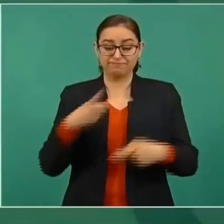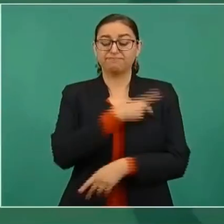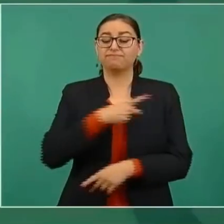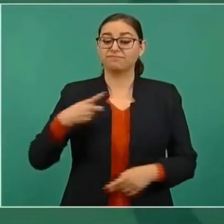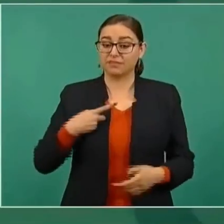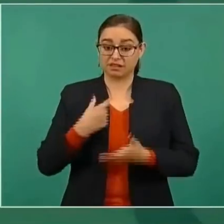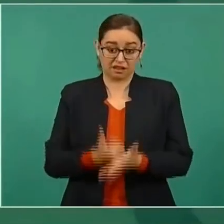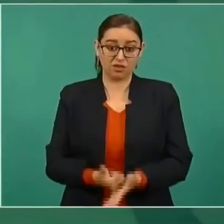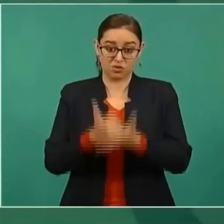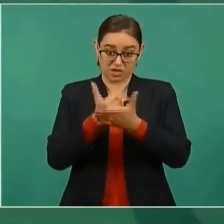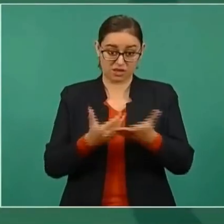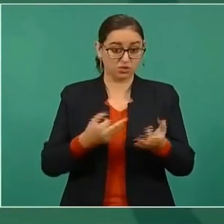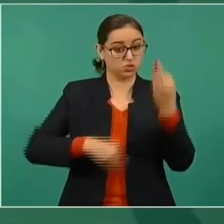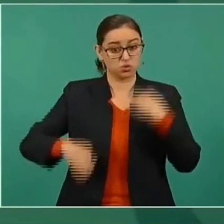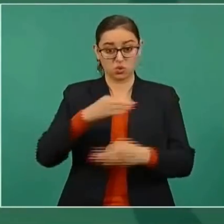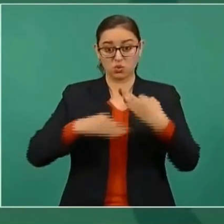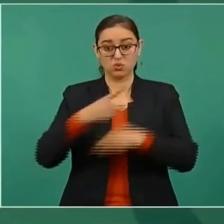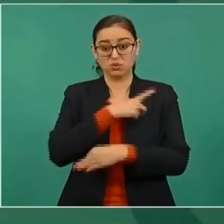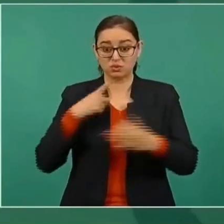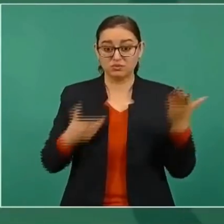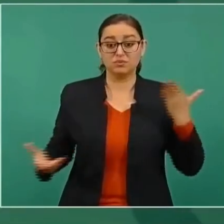yo